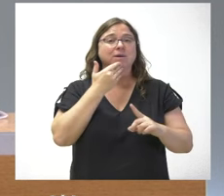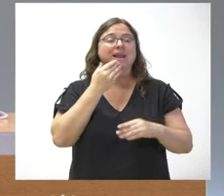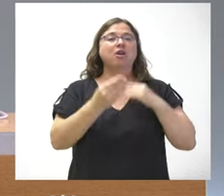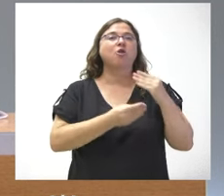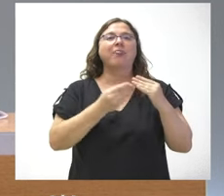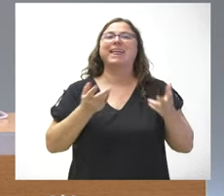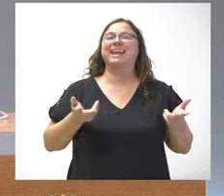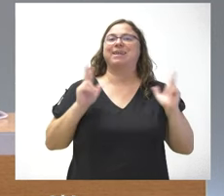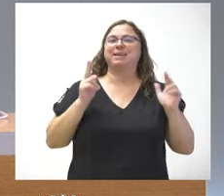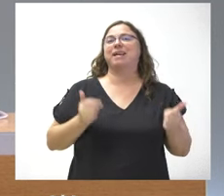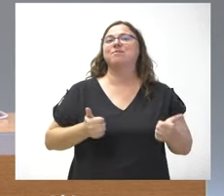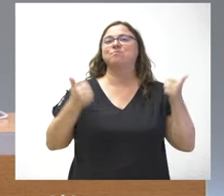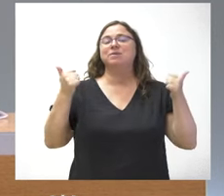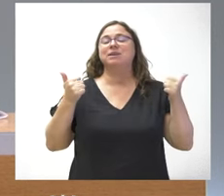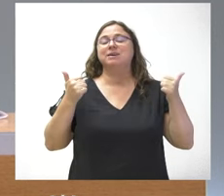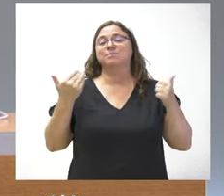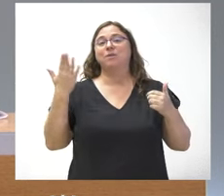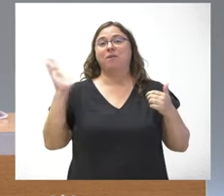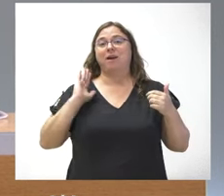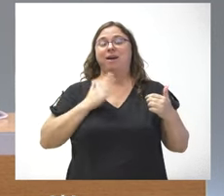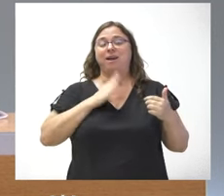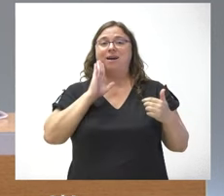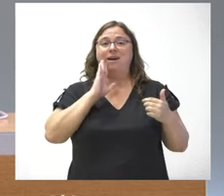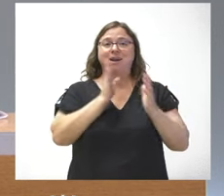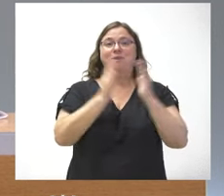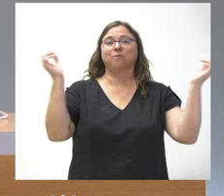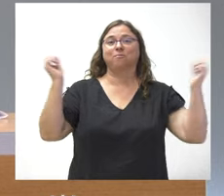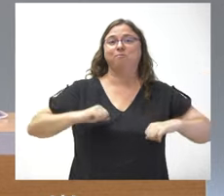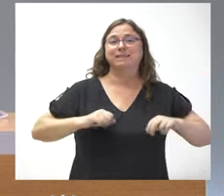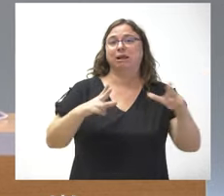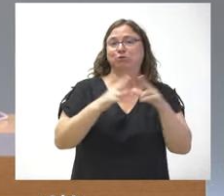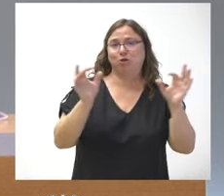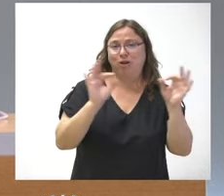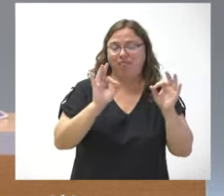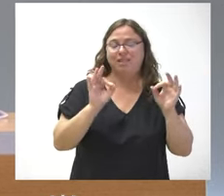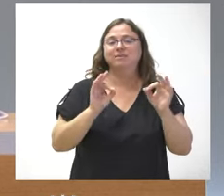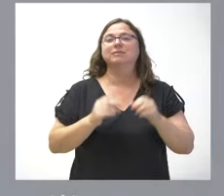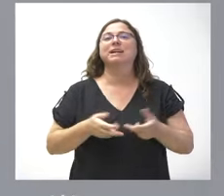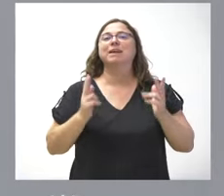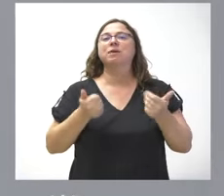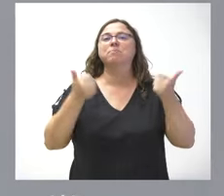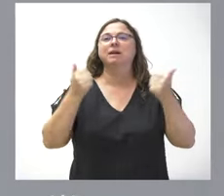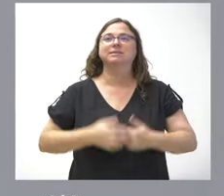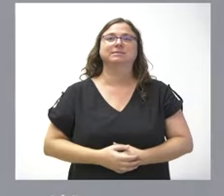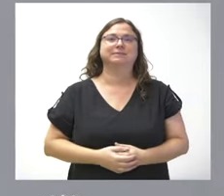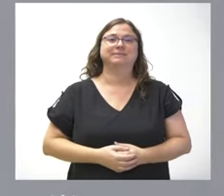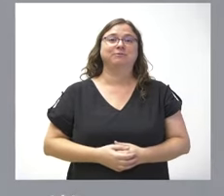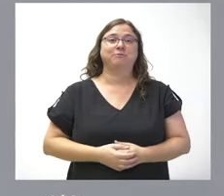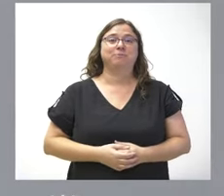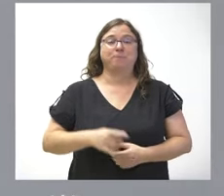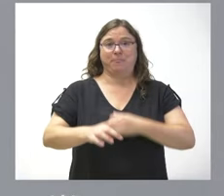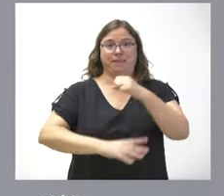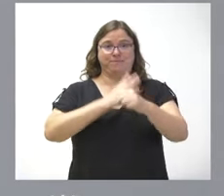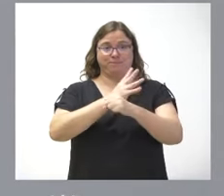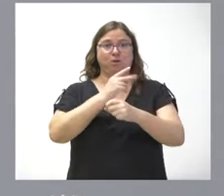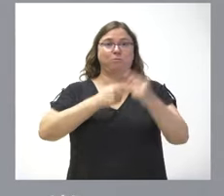más libertad ahora que el partido que sustenta el Gobierno no tiene que pactar con ningún socio de coalición bueno en esta legislatura hemos hecho dos